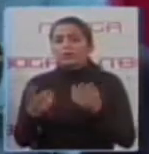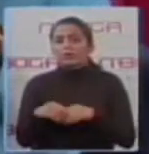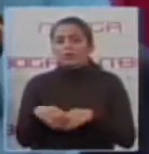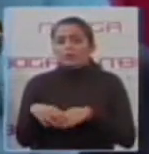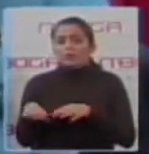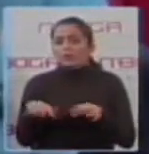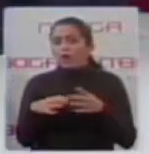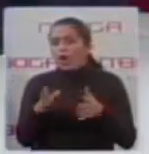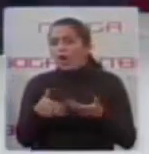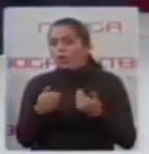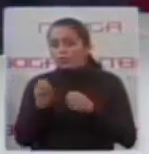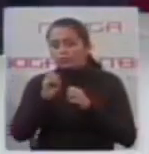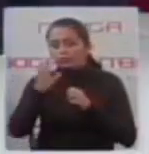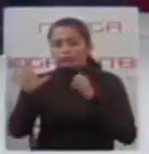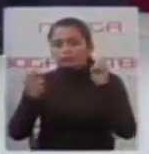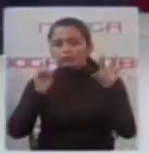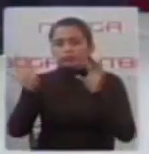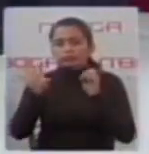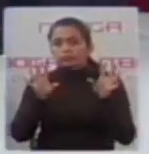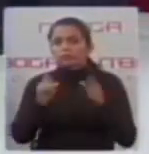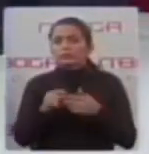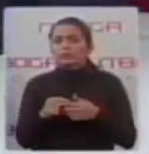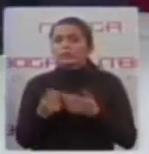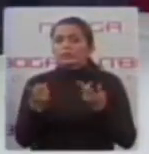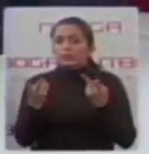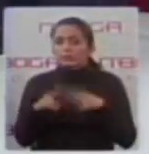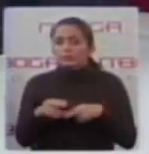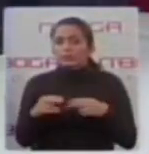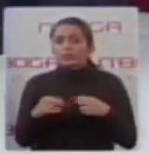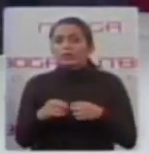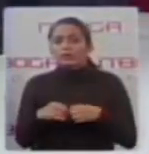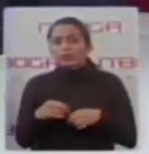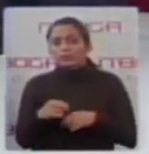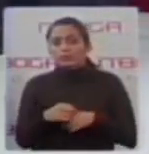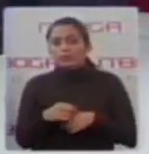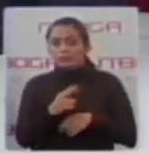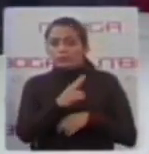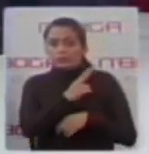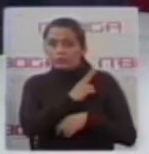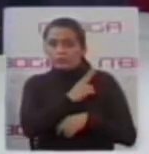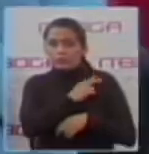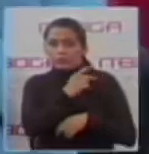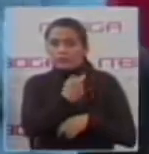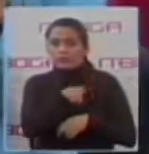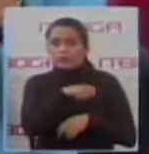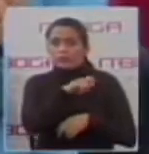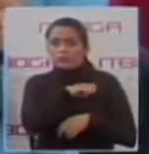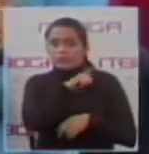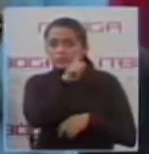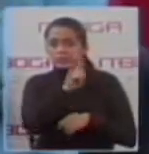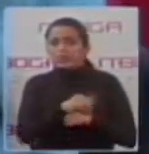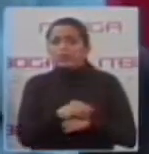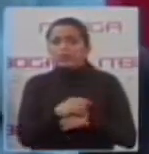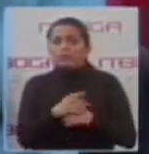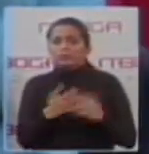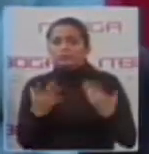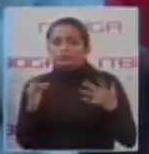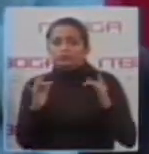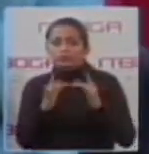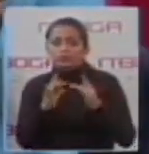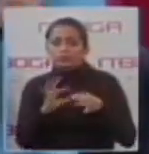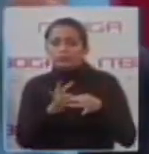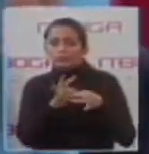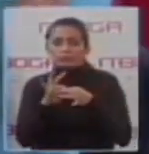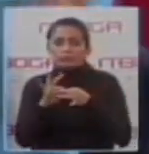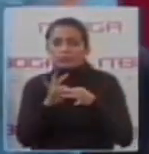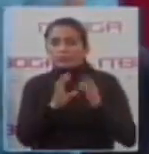deportivo, hay convenios que tiene el instituto con la Universidad Autónoma de Barcelona, que brindan programas de